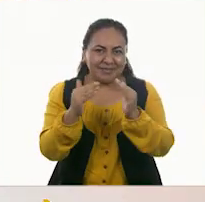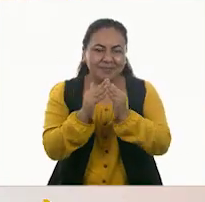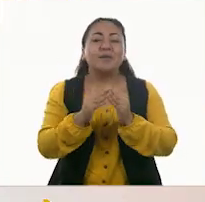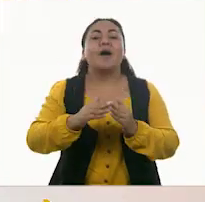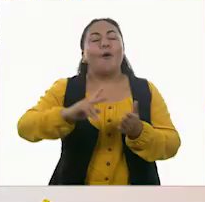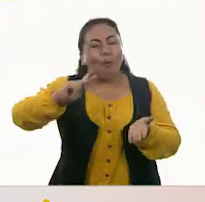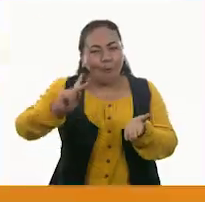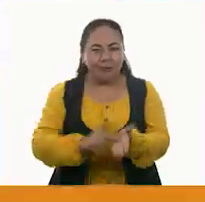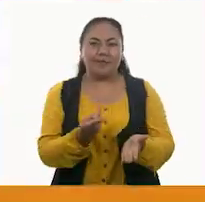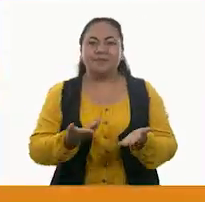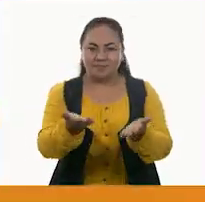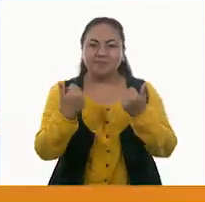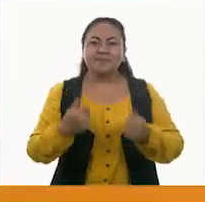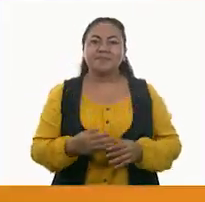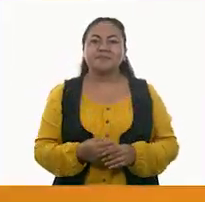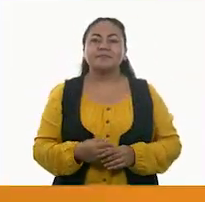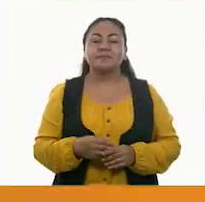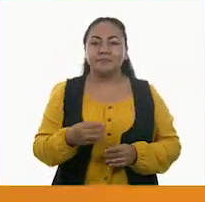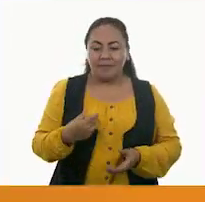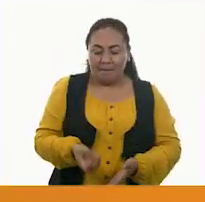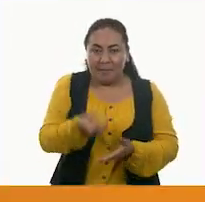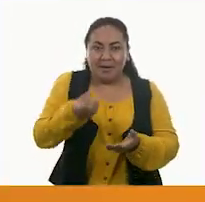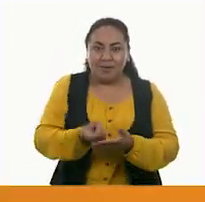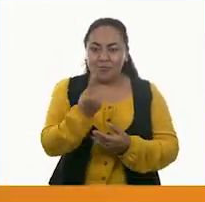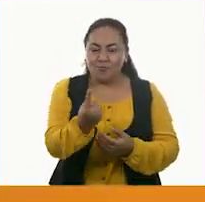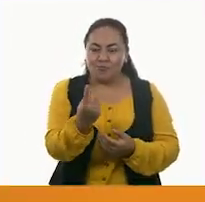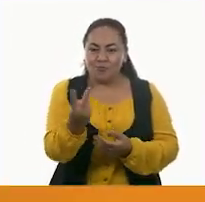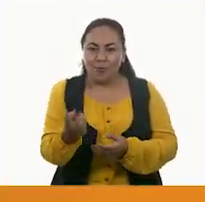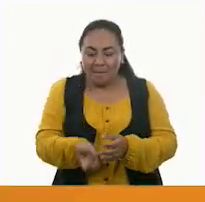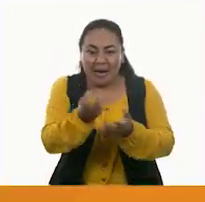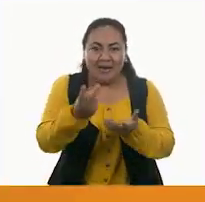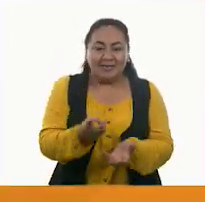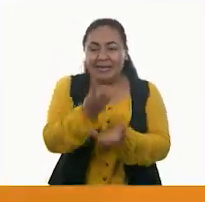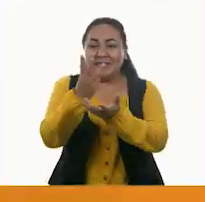vez, venga. 1, 2. Ah, se me fue.